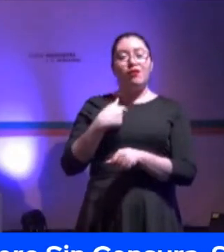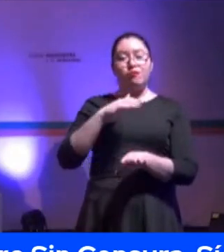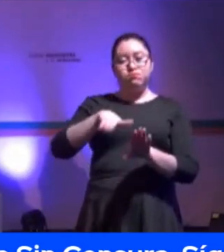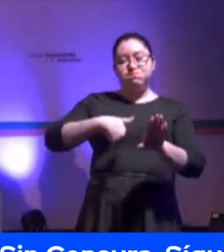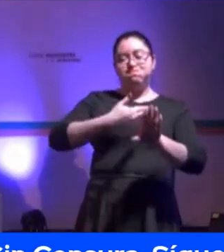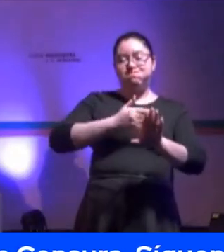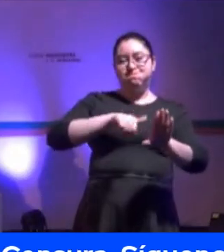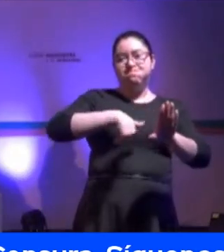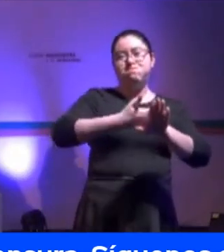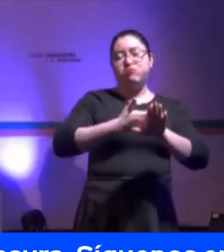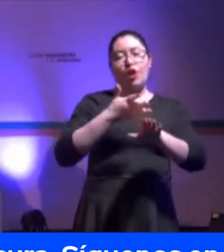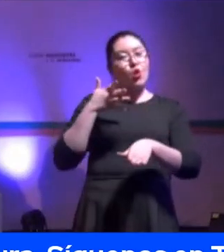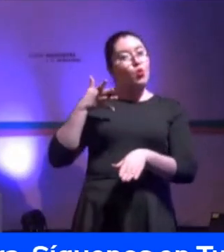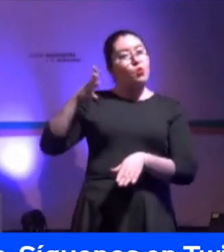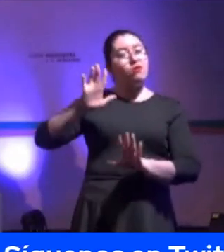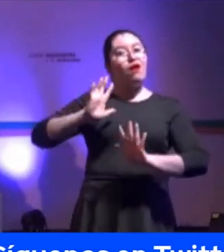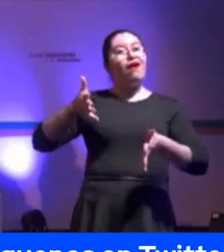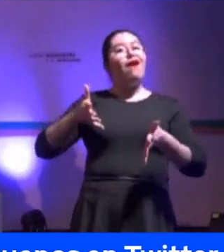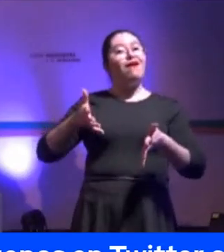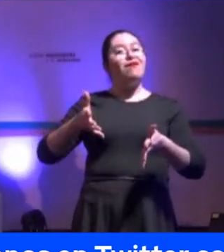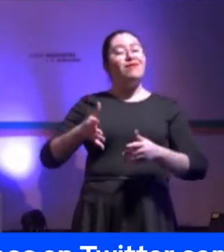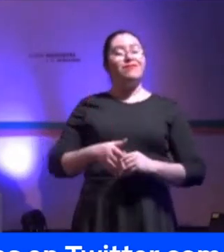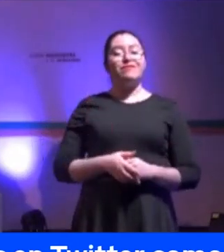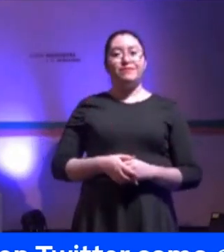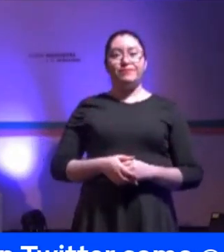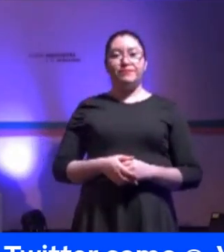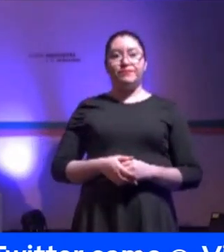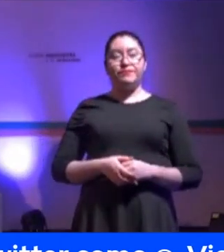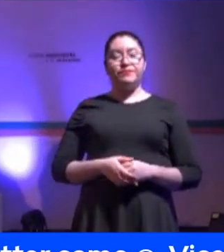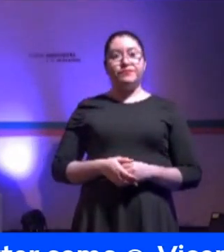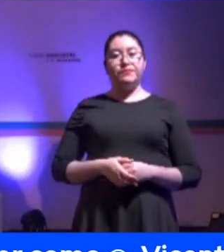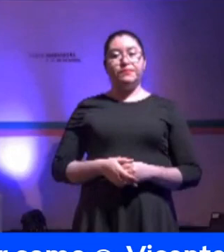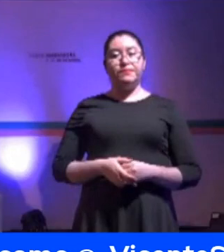ataques está por venir. Algunos